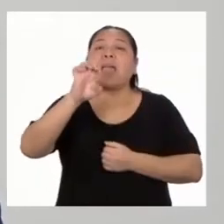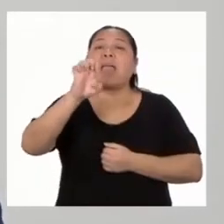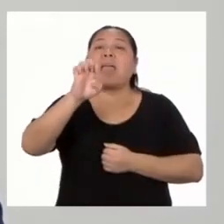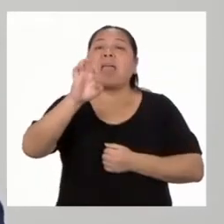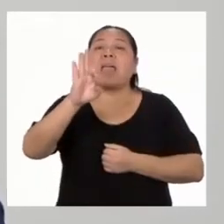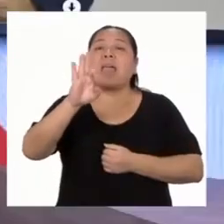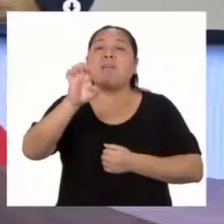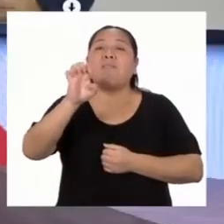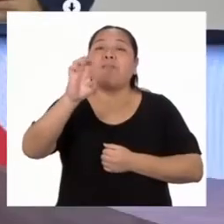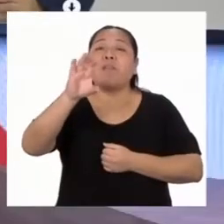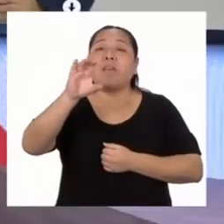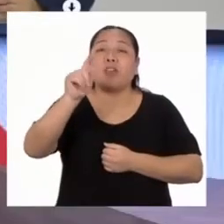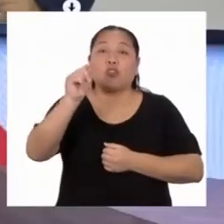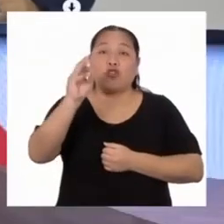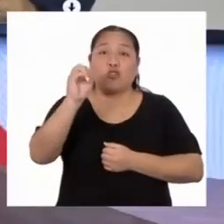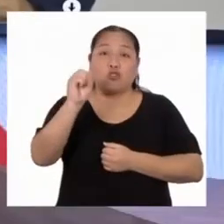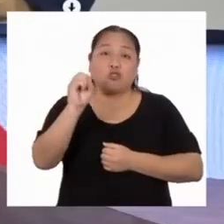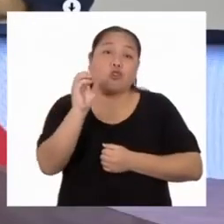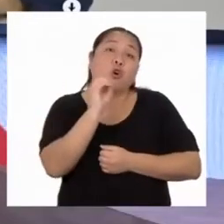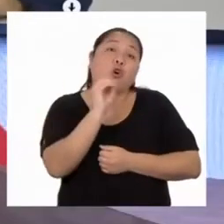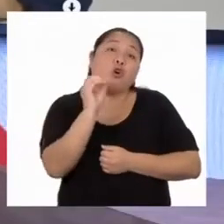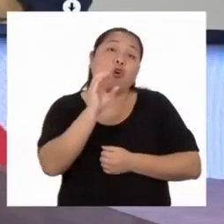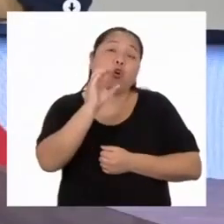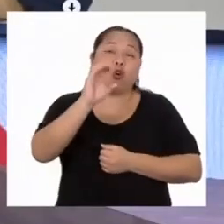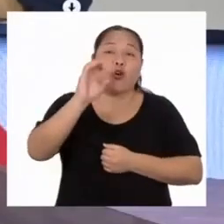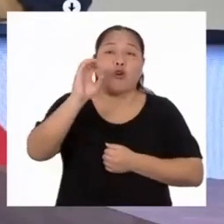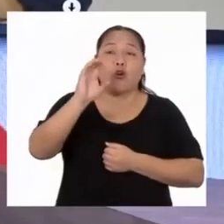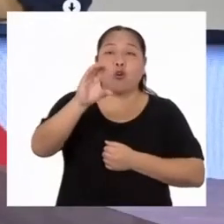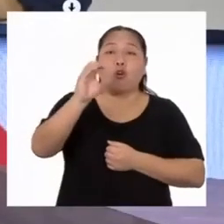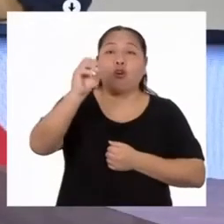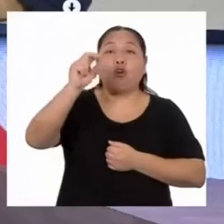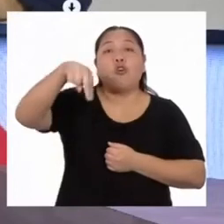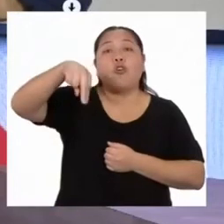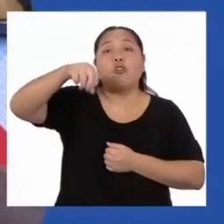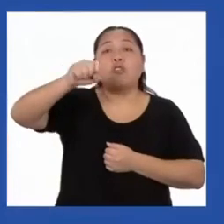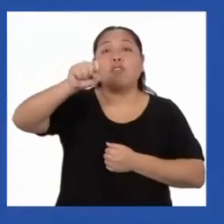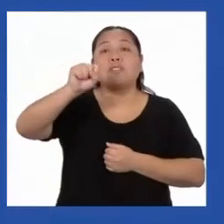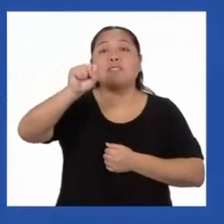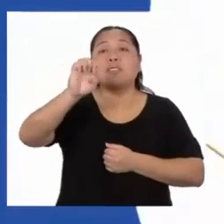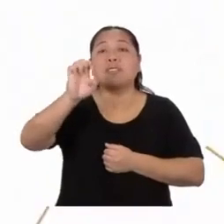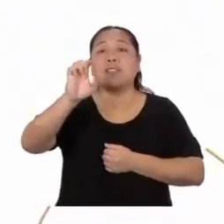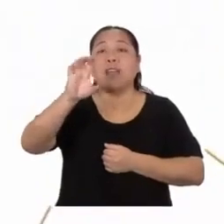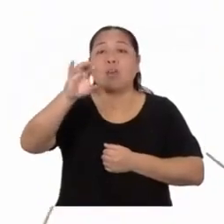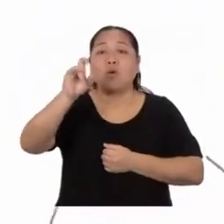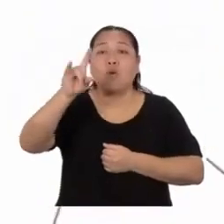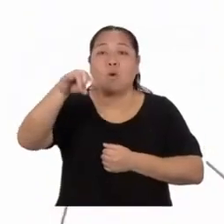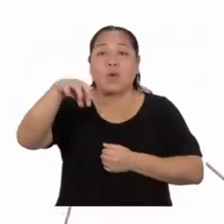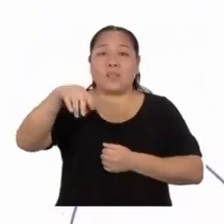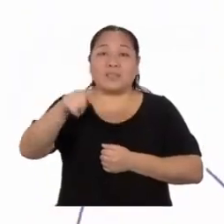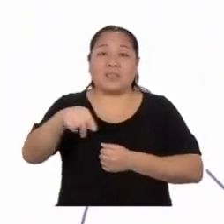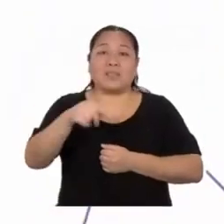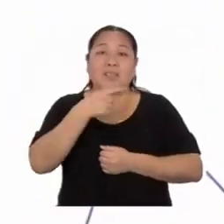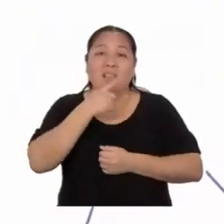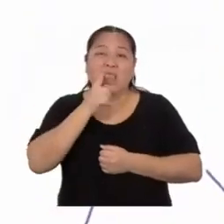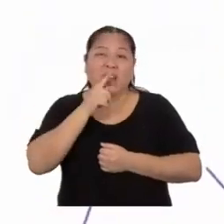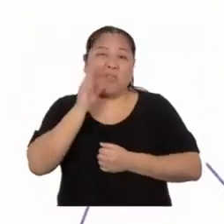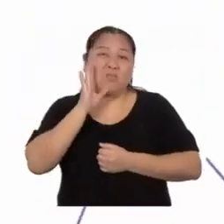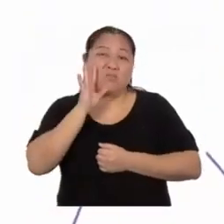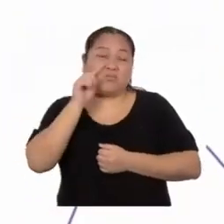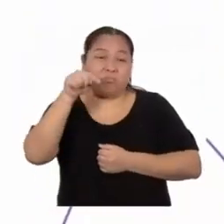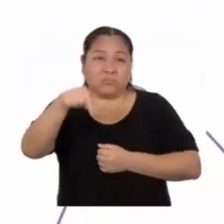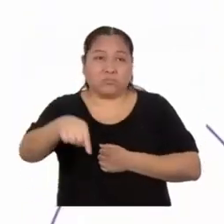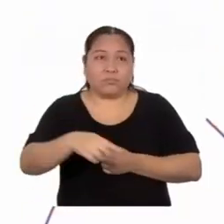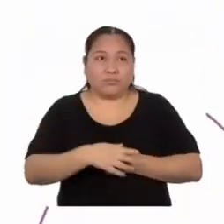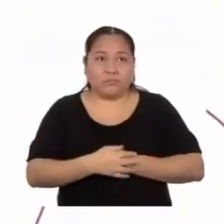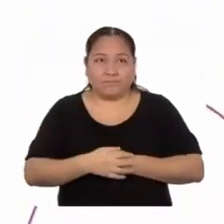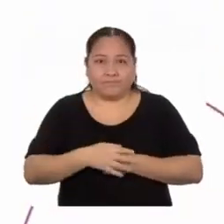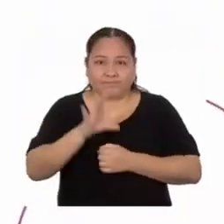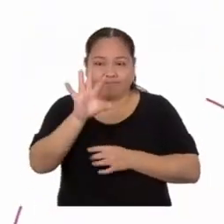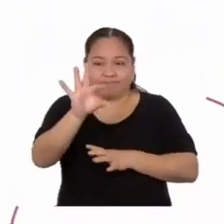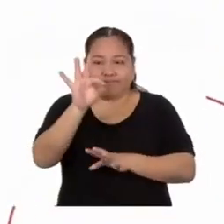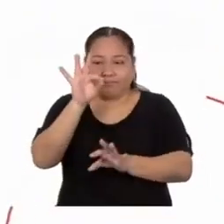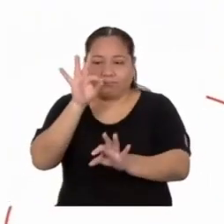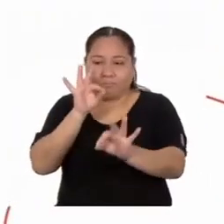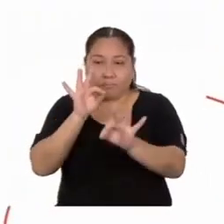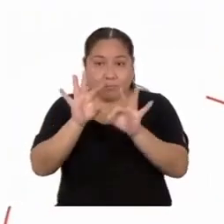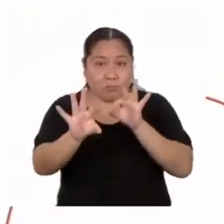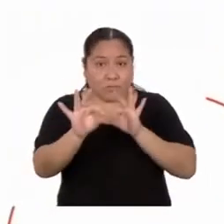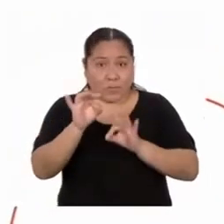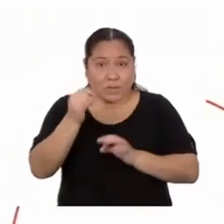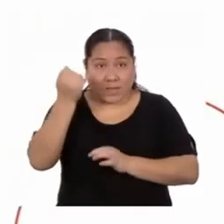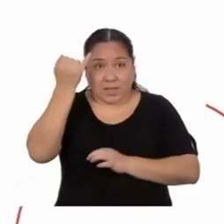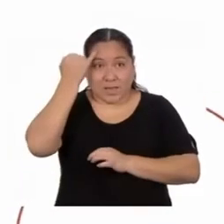contaminación del agua. Ahora, veamos la idea principal. Identifiqué las ideas que